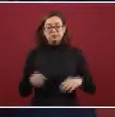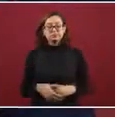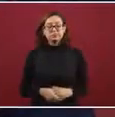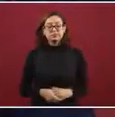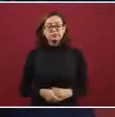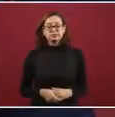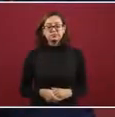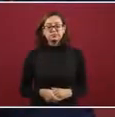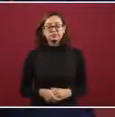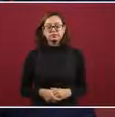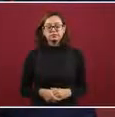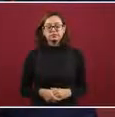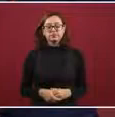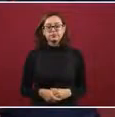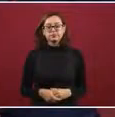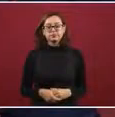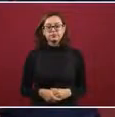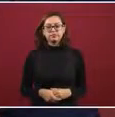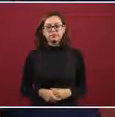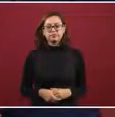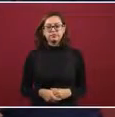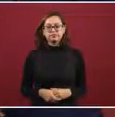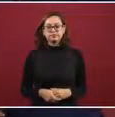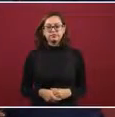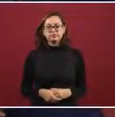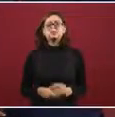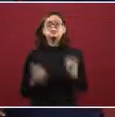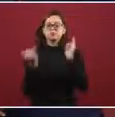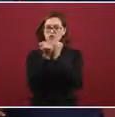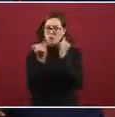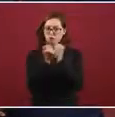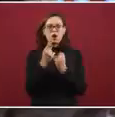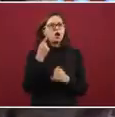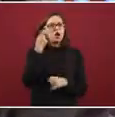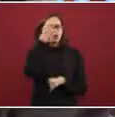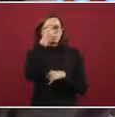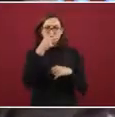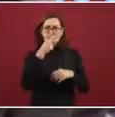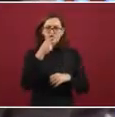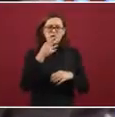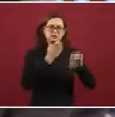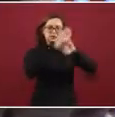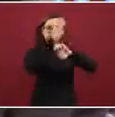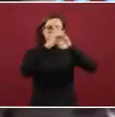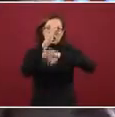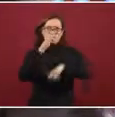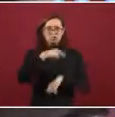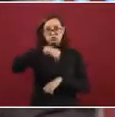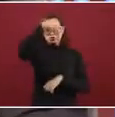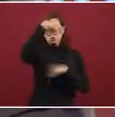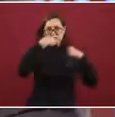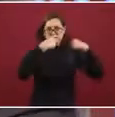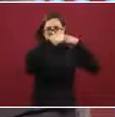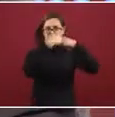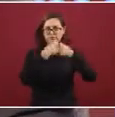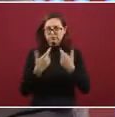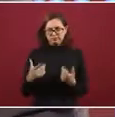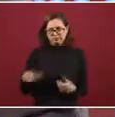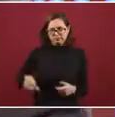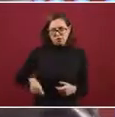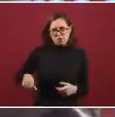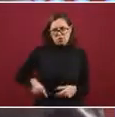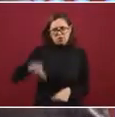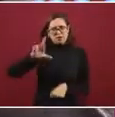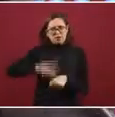Esto nos lo han hecho saber y nos lo han subrayado además los gobernadores del norte del país con toda razón, porque tienen la preocupación de que